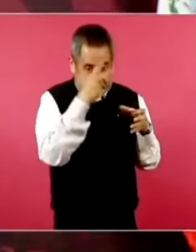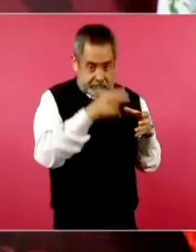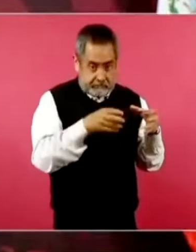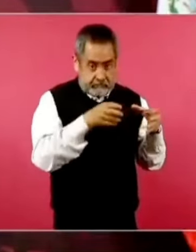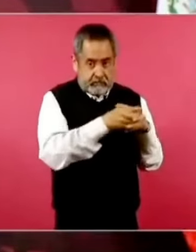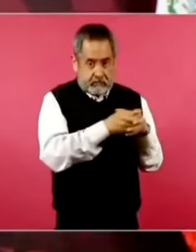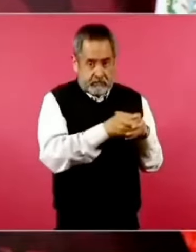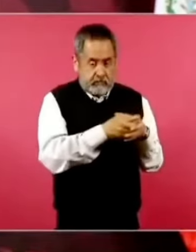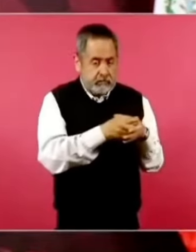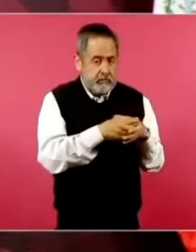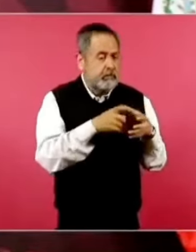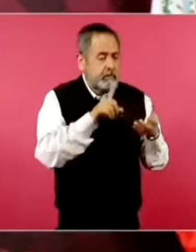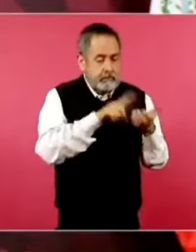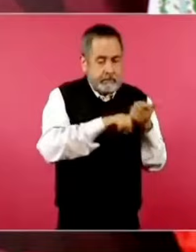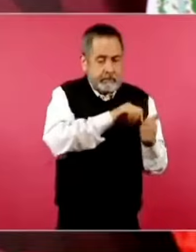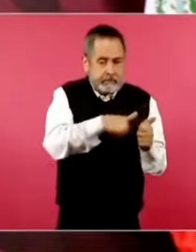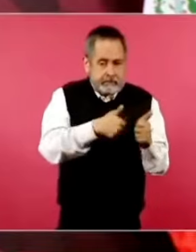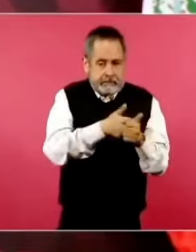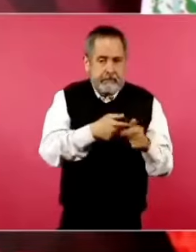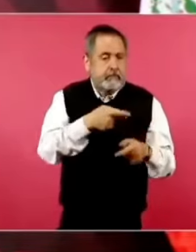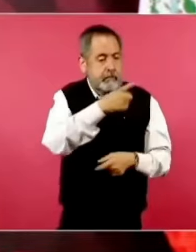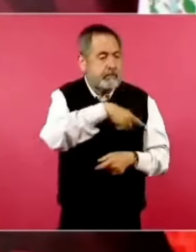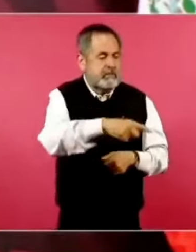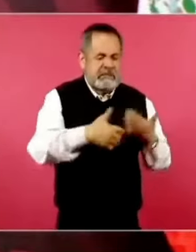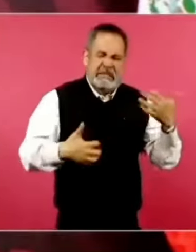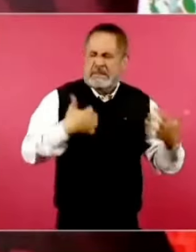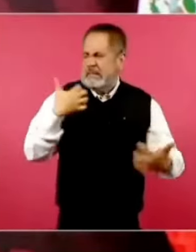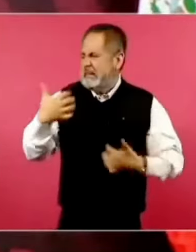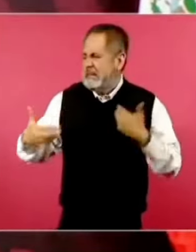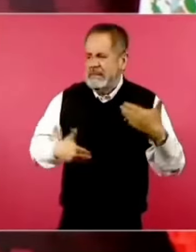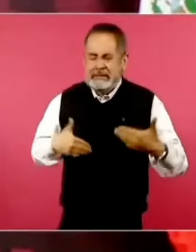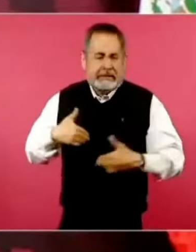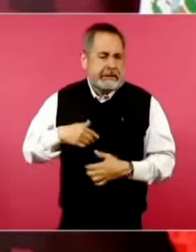que son los que están molestos,